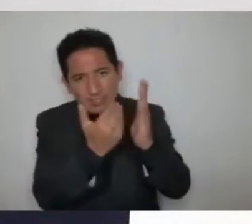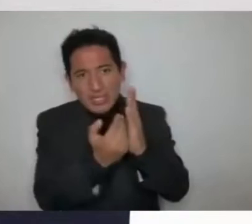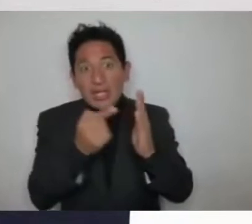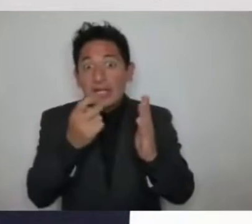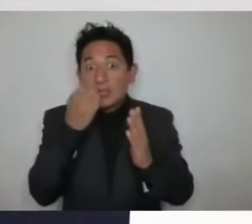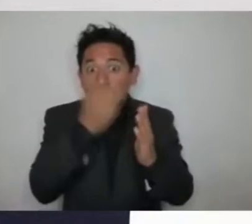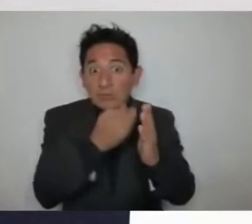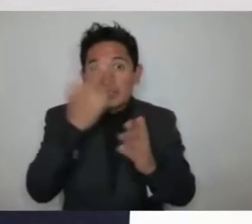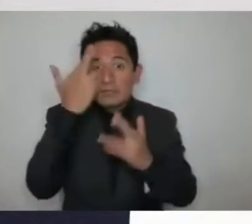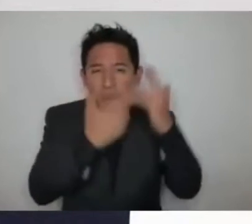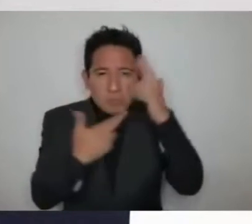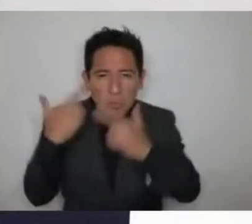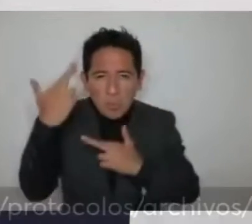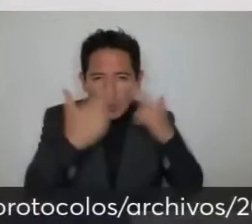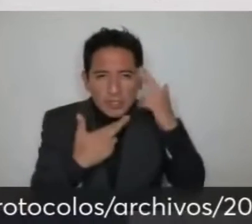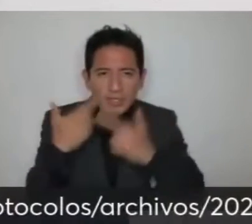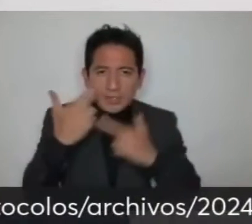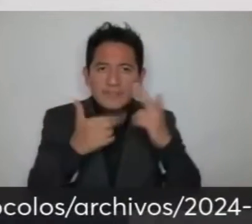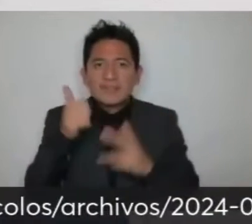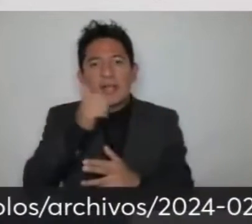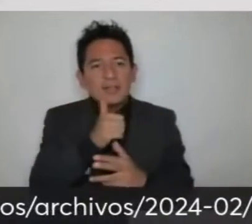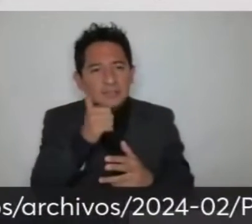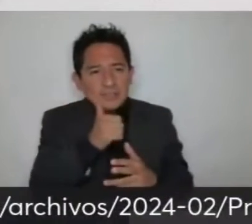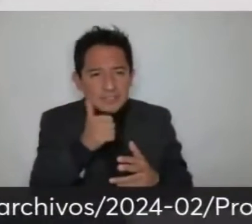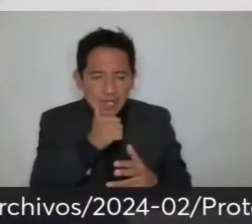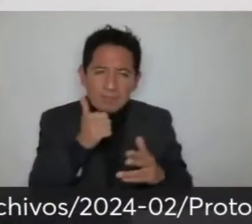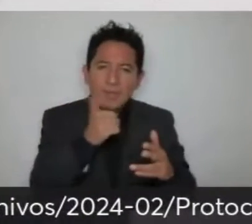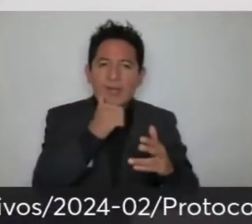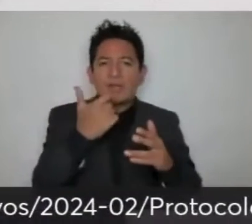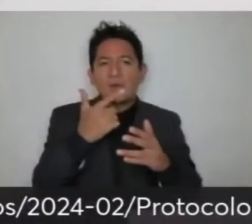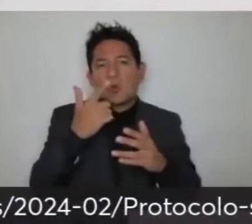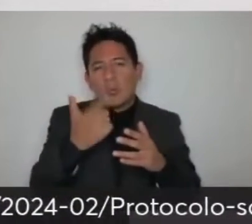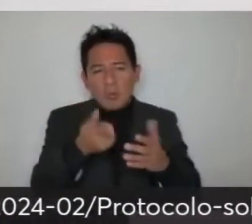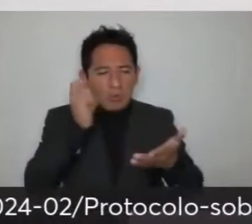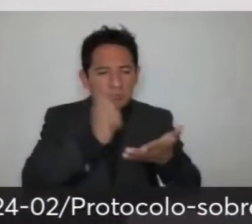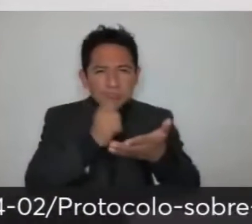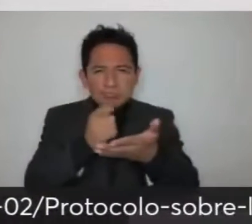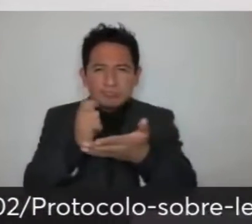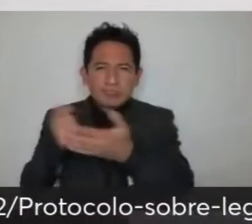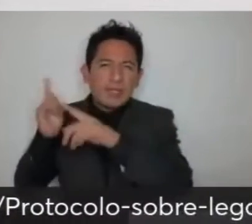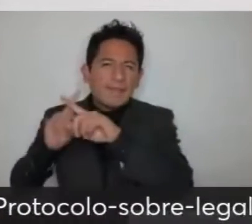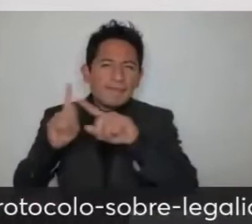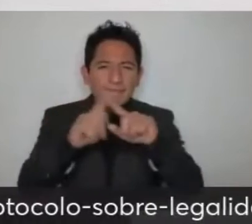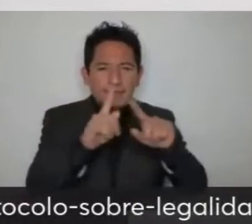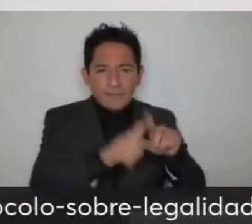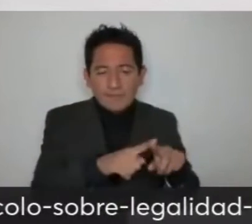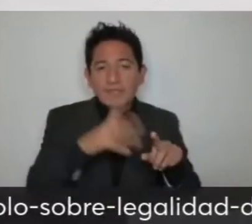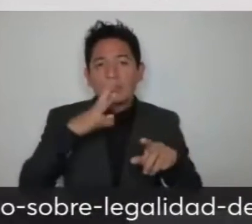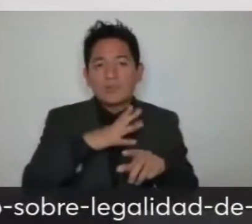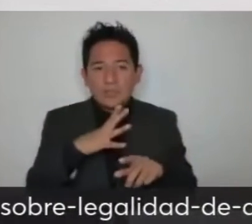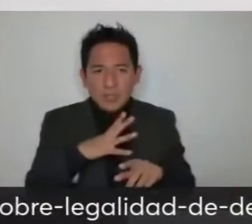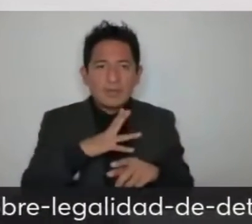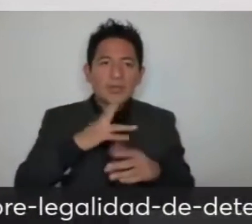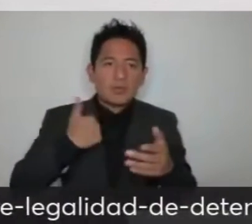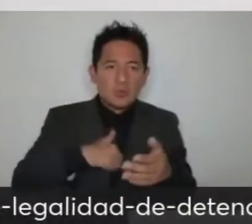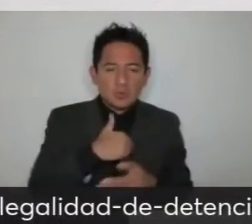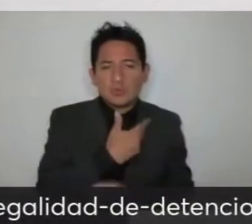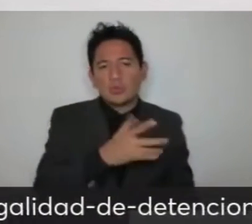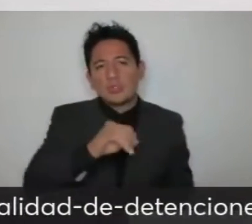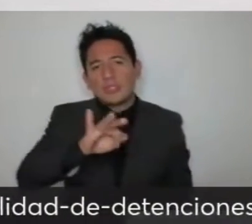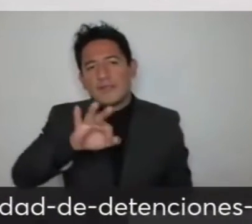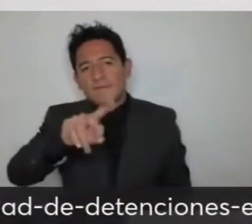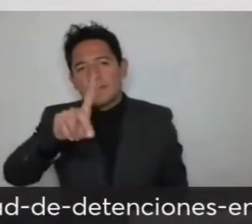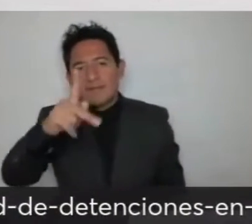justa audiencias eh iniciales que en casos en donde se ha llevado la la la la defensa por parte del Instituto Federal de defensoría